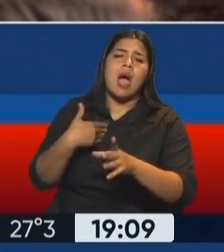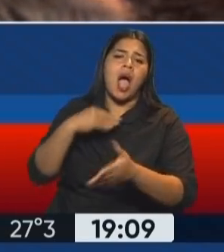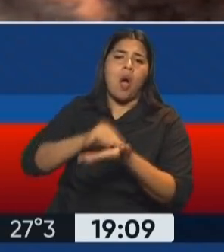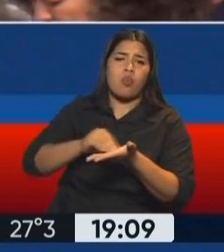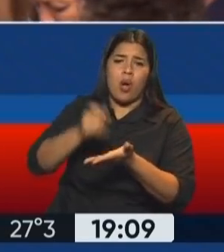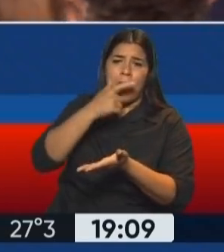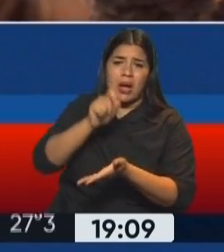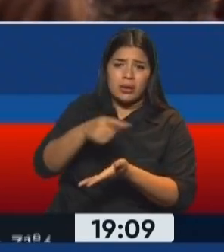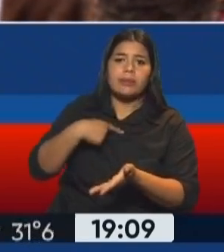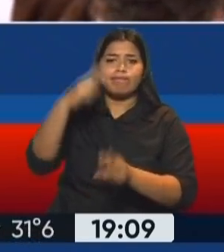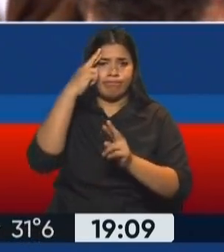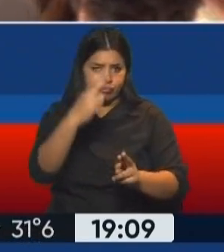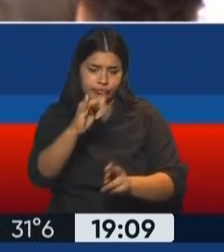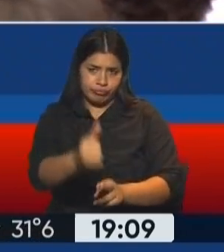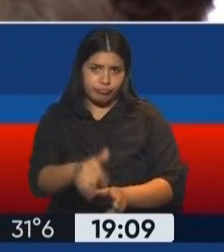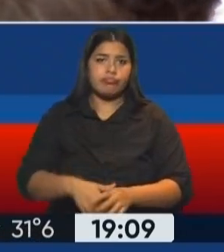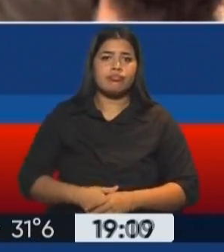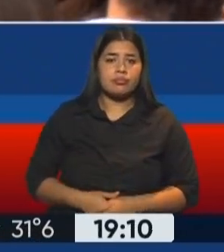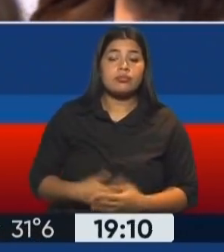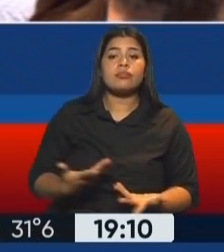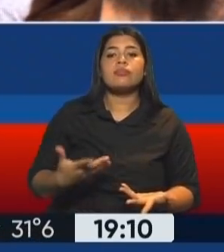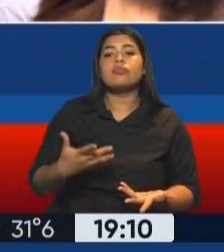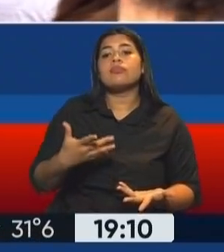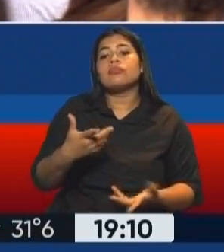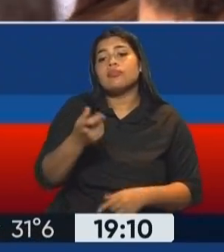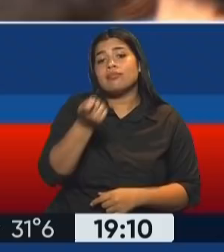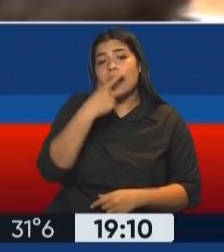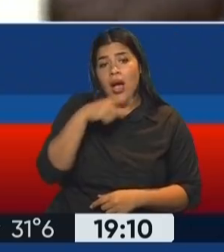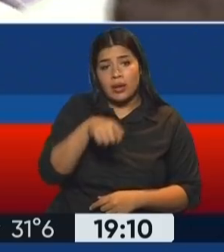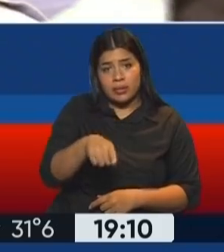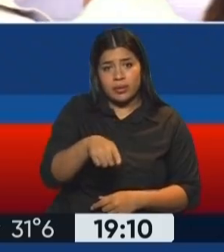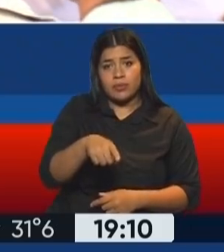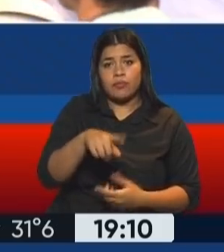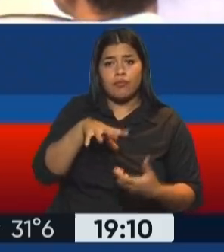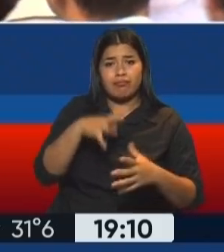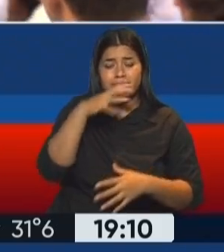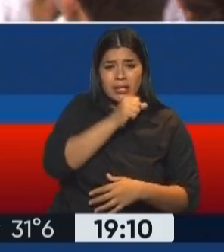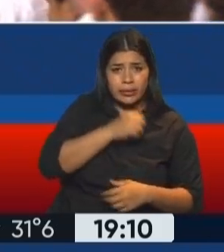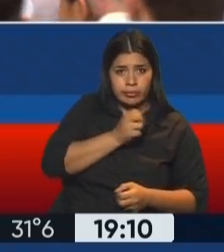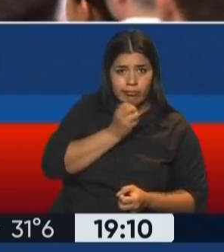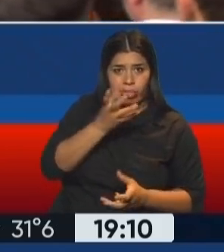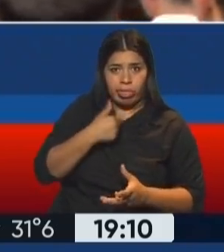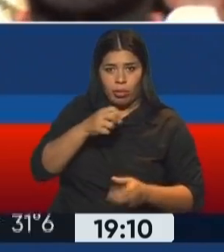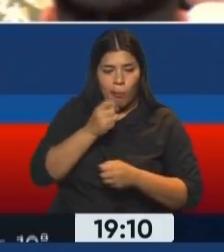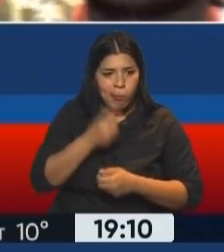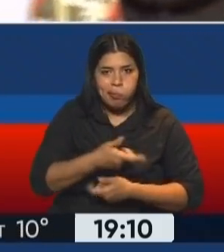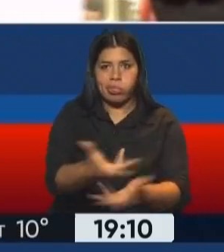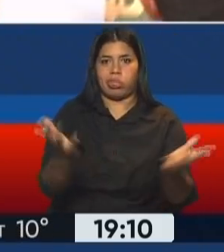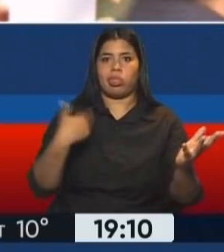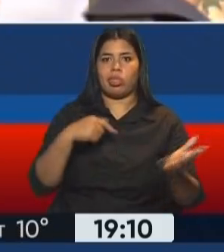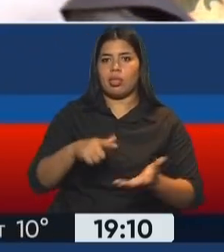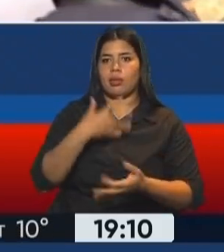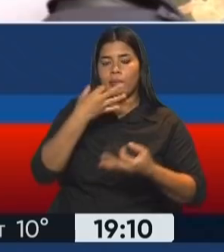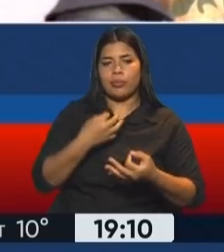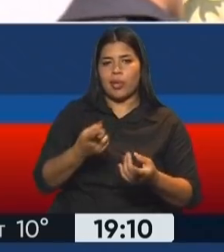ahora que el relevar del secreto al expresidente Macri era innecesario. Tan innecesario era que hoy quedó